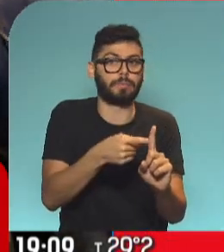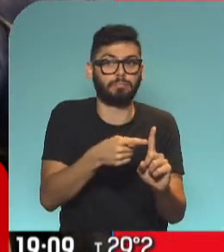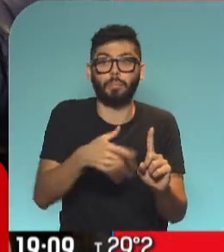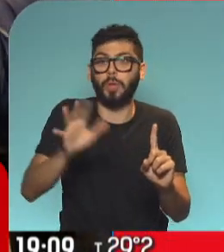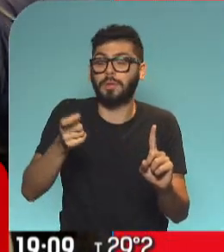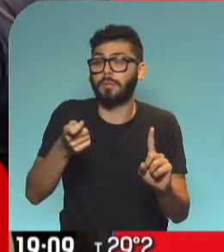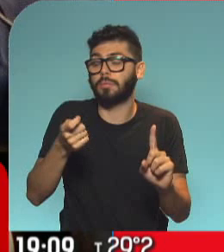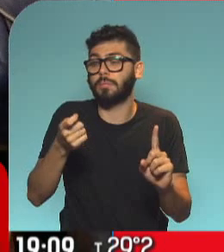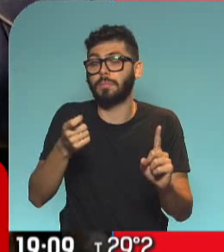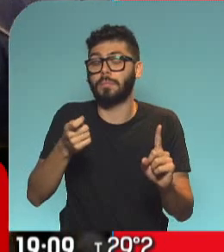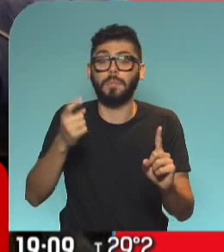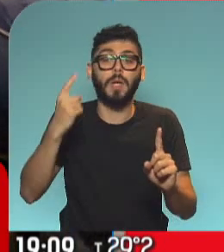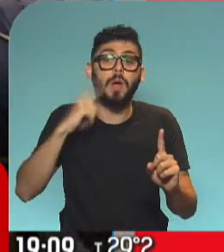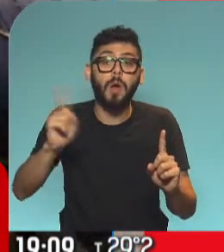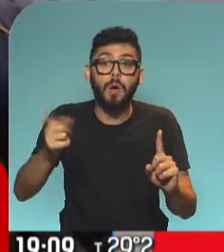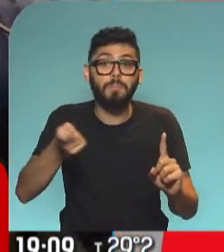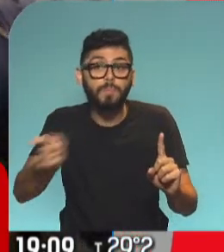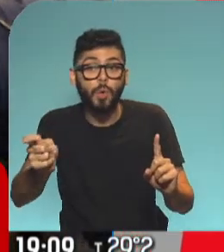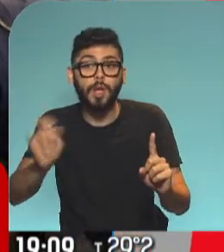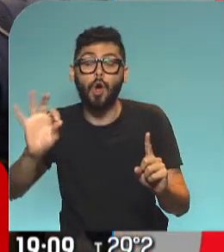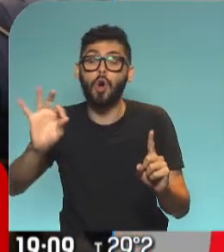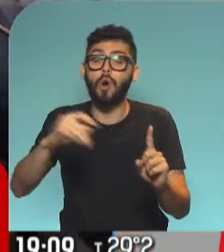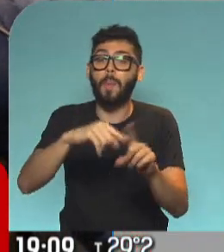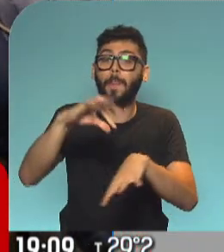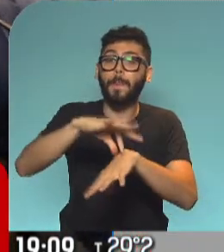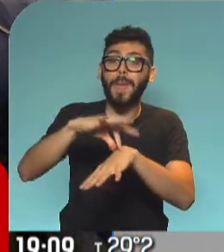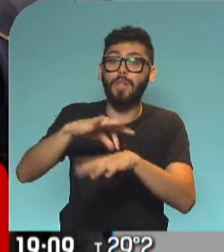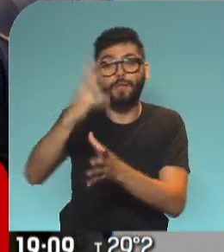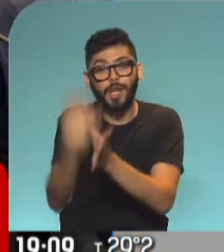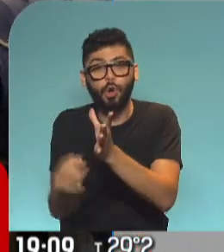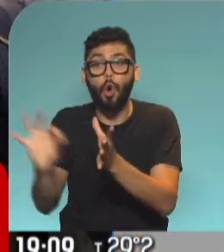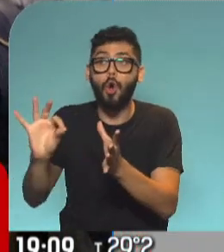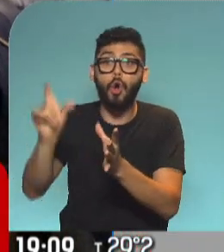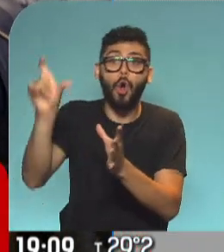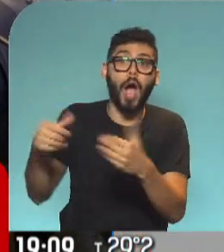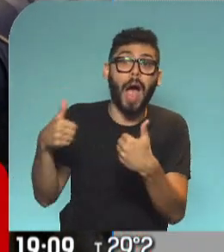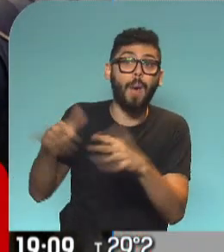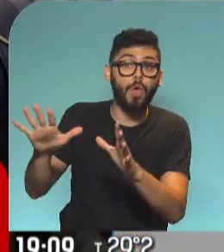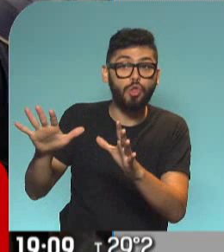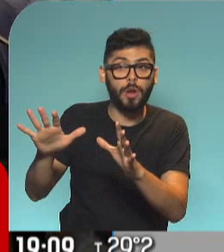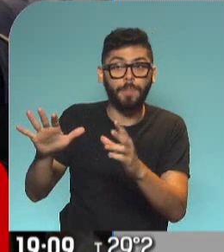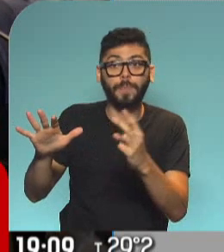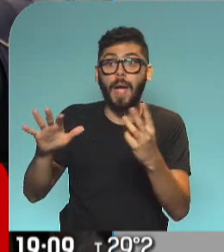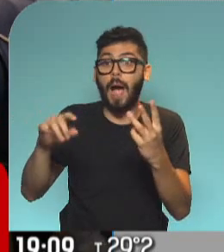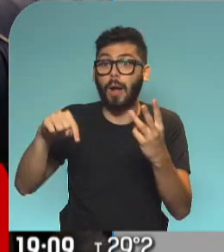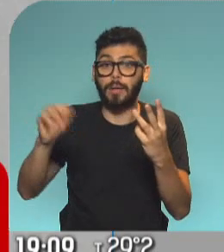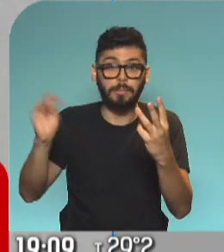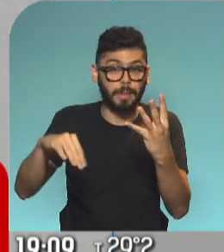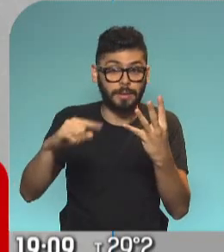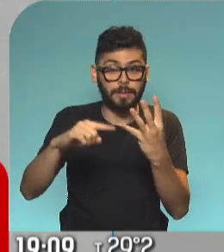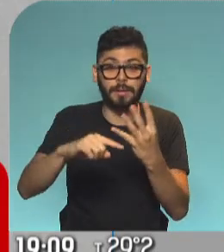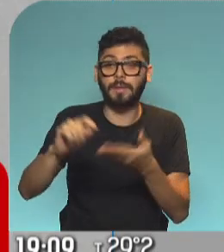culposo o una mala praxis médica e incluso hasta un abandono de persona ahora hay un nuevo delito para investigar qué es una falsificación